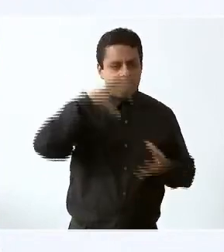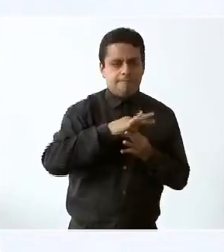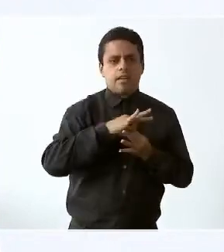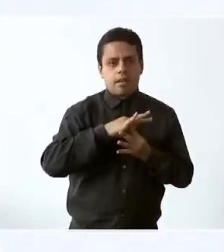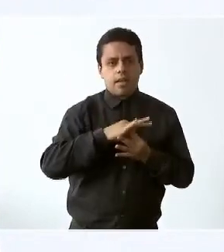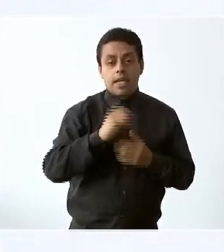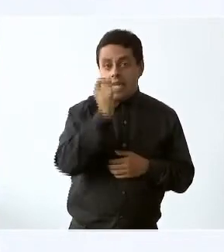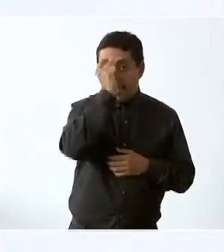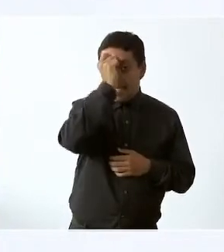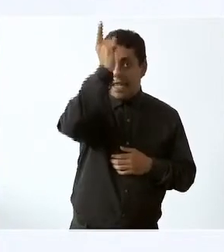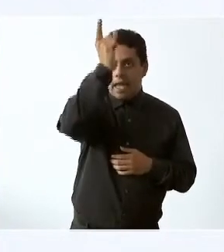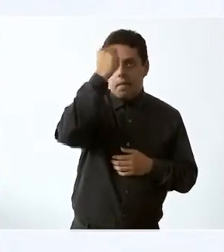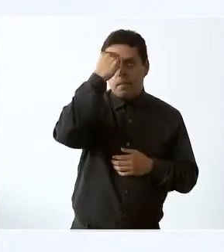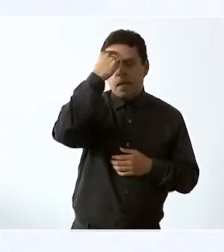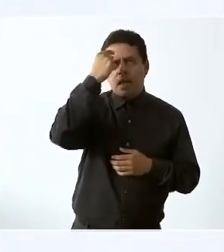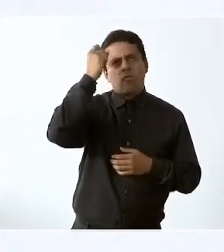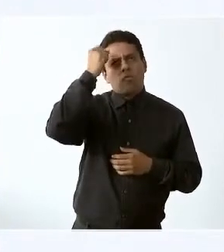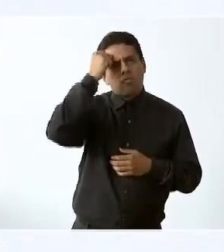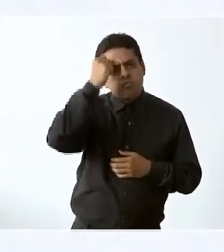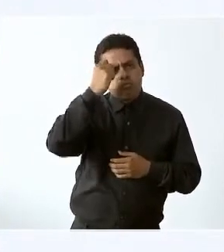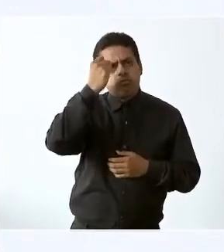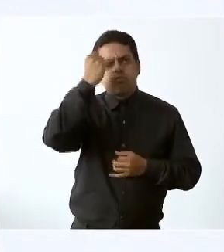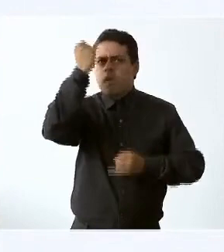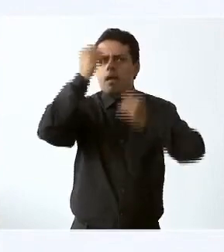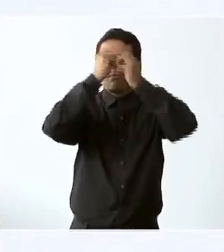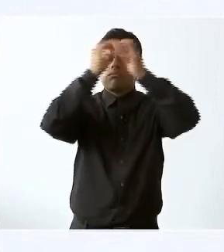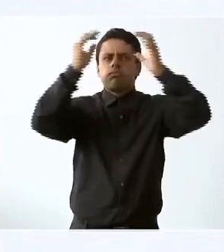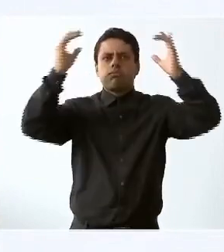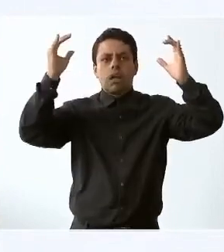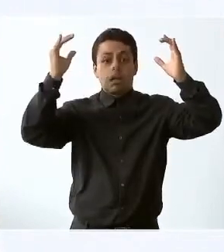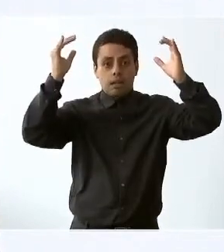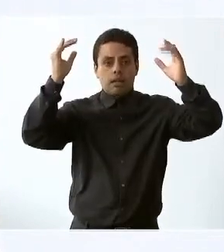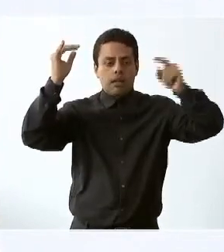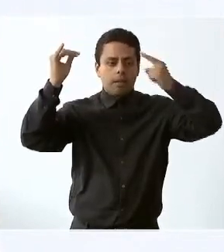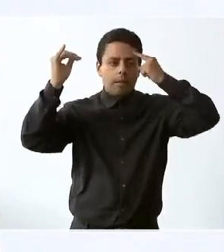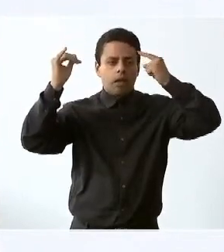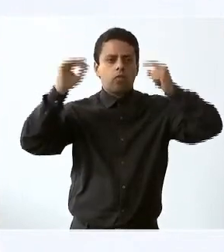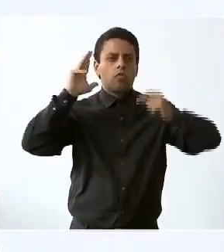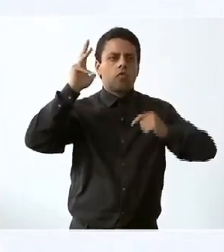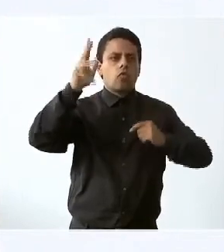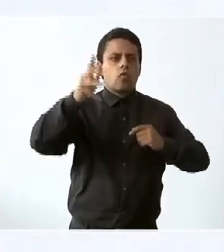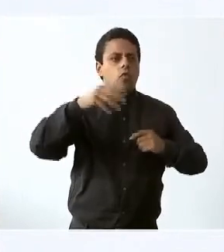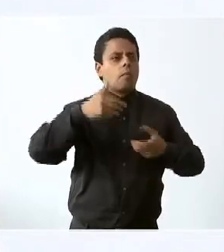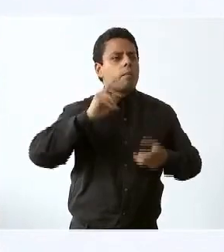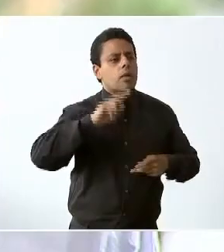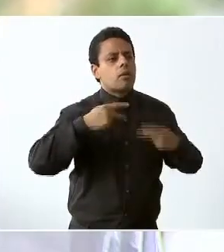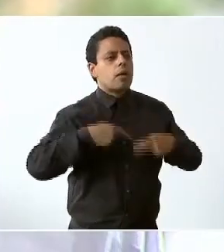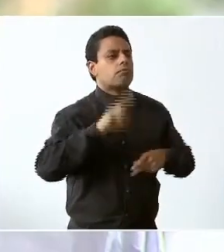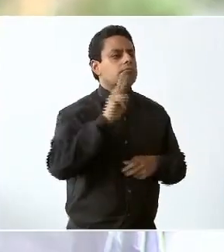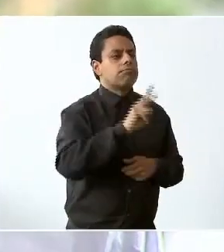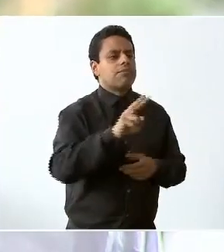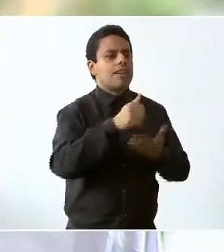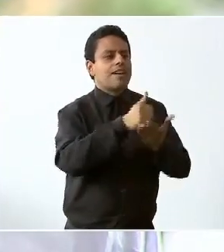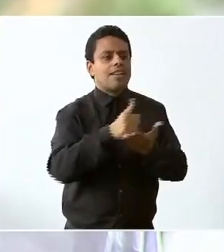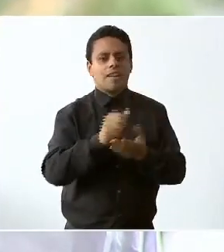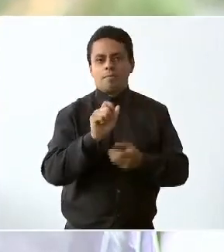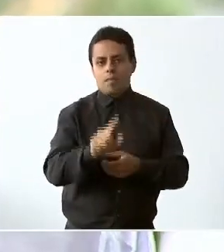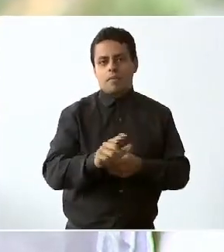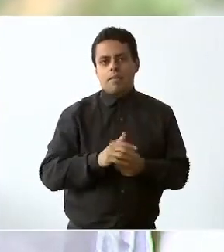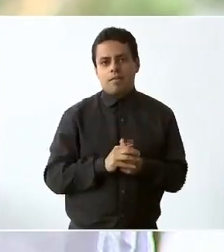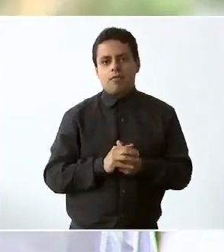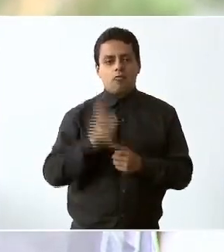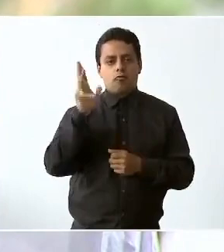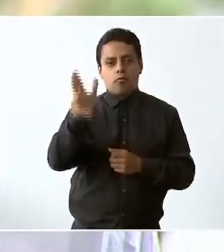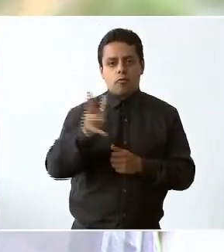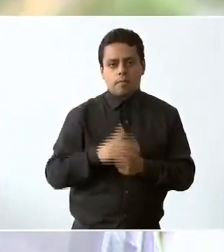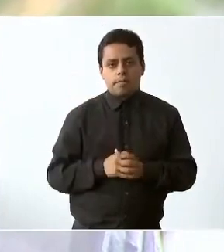ideas, mientras sueñan, abran los ojos y sepan mirar hacia la calle. Una apuesta de